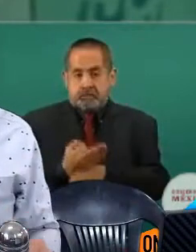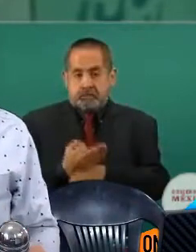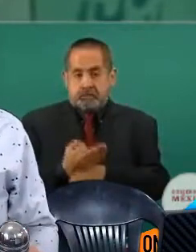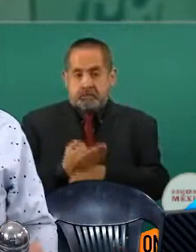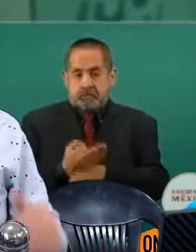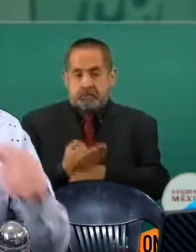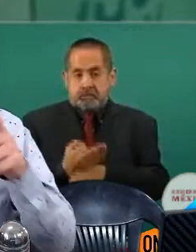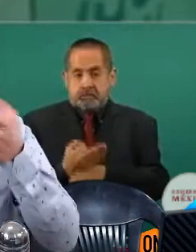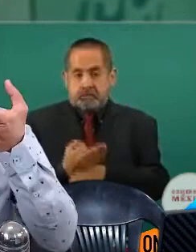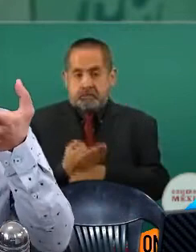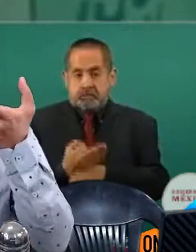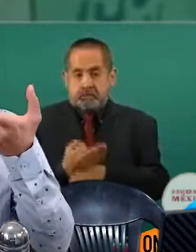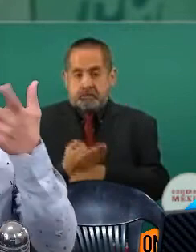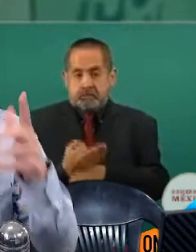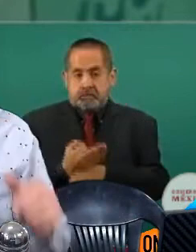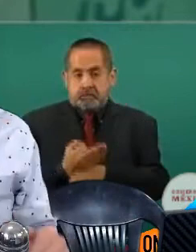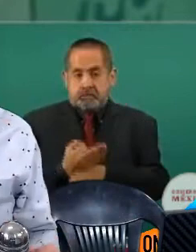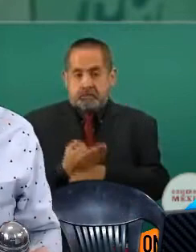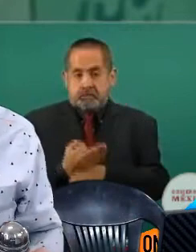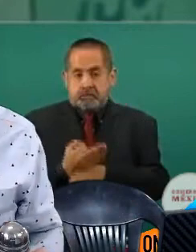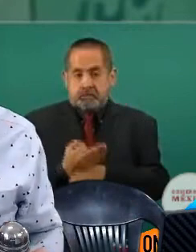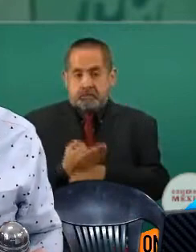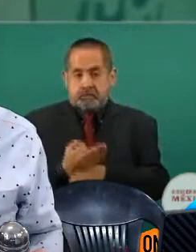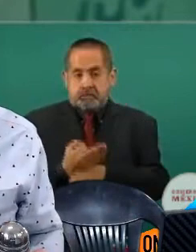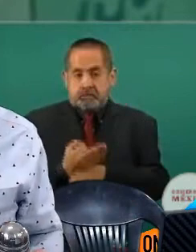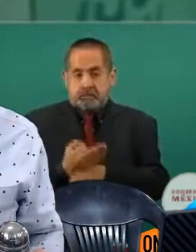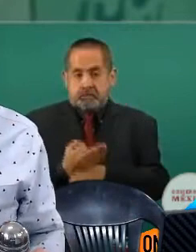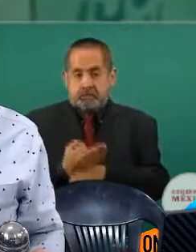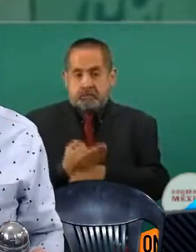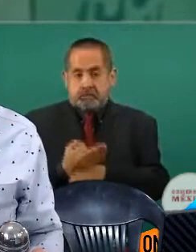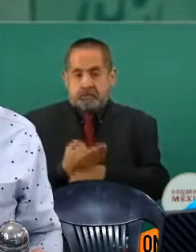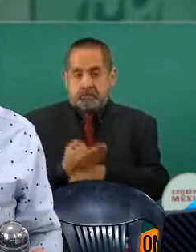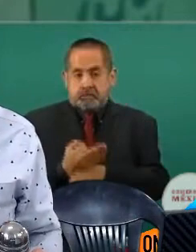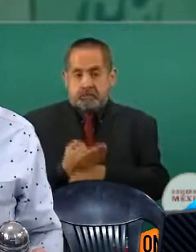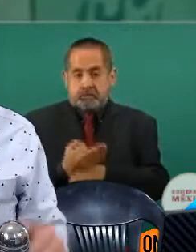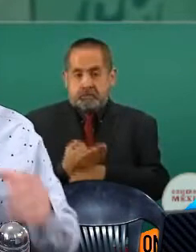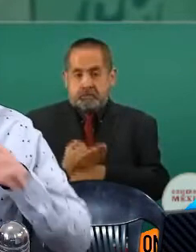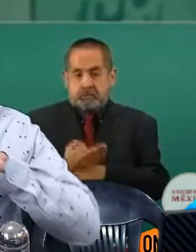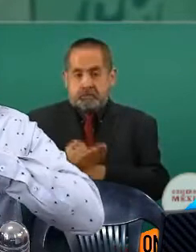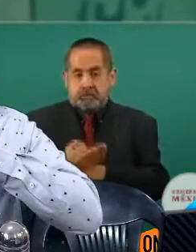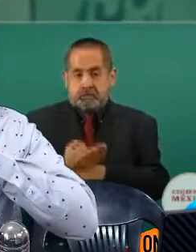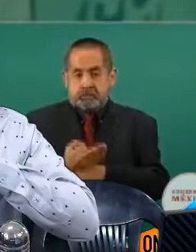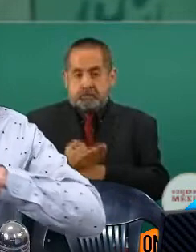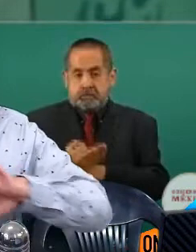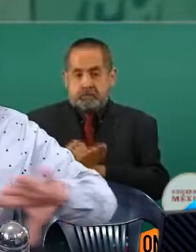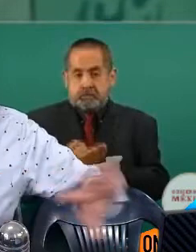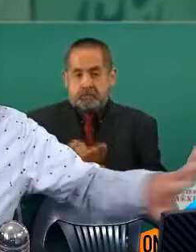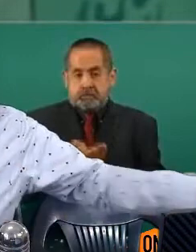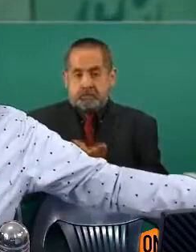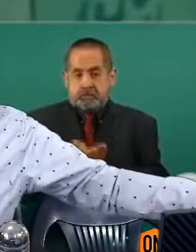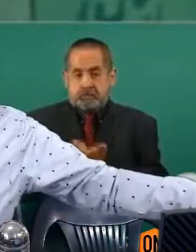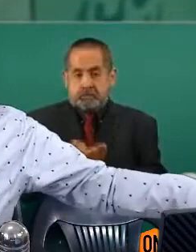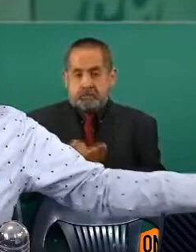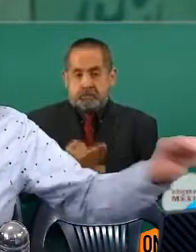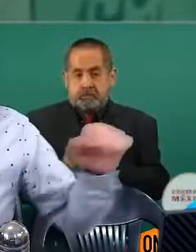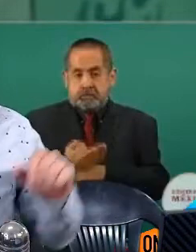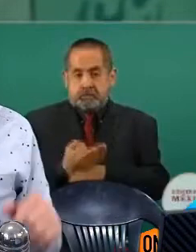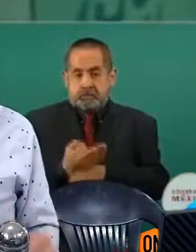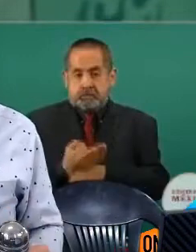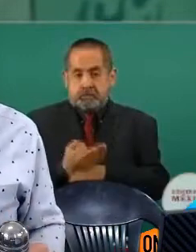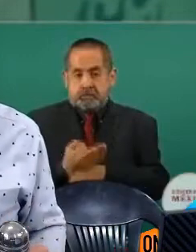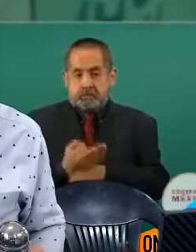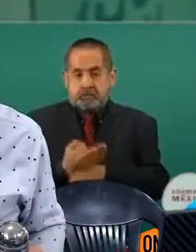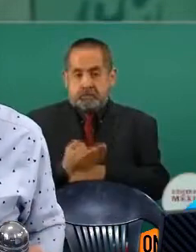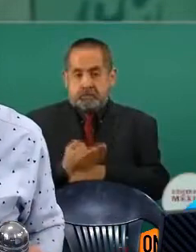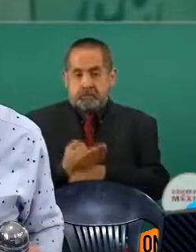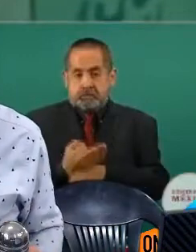rescatar empresas de los que más tienen en el país, y empezar a abandonar